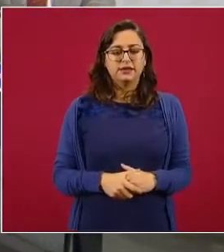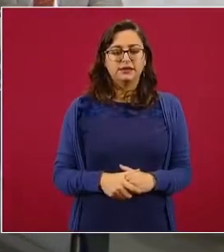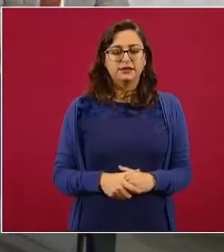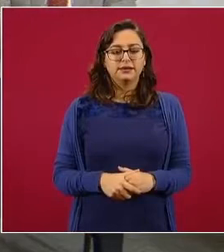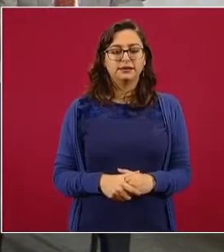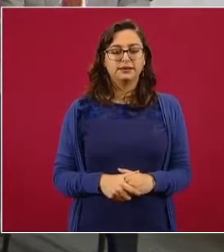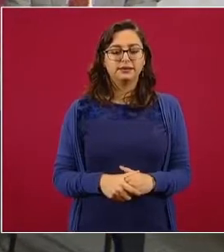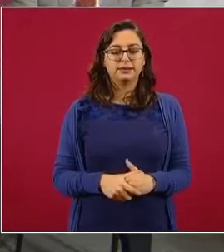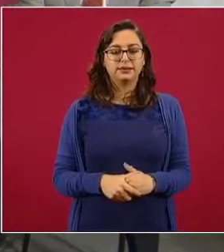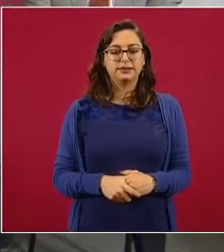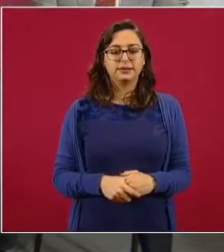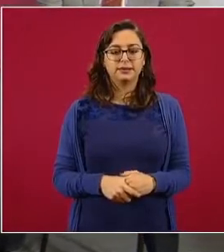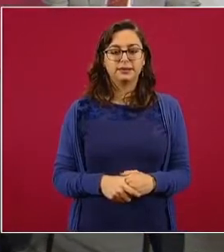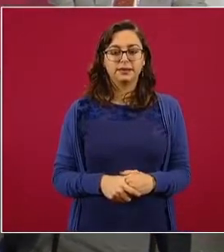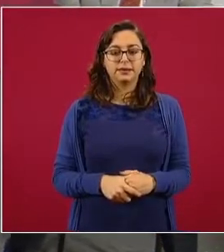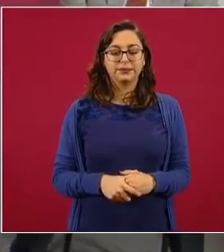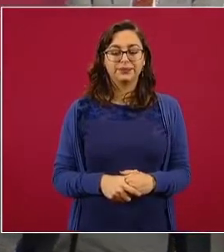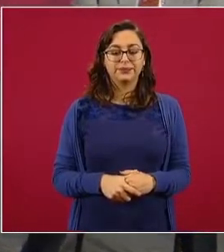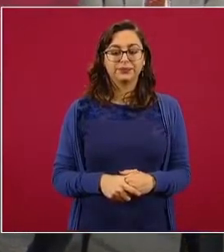¿Mande?